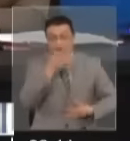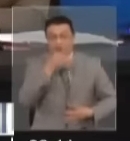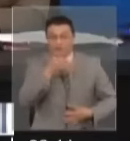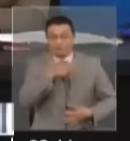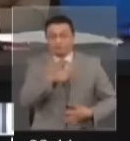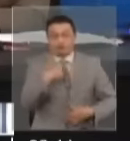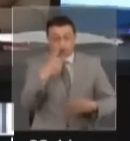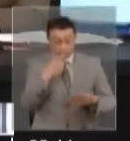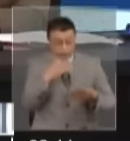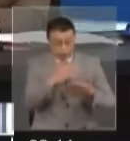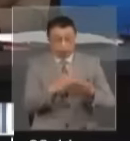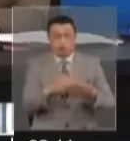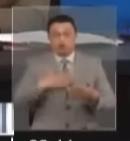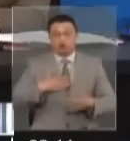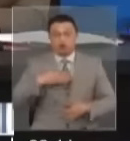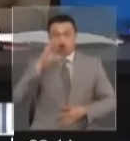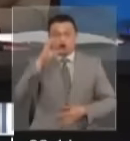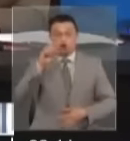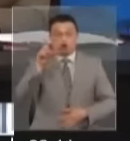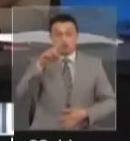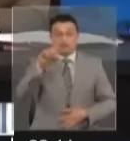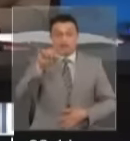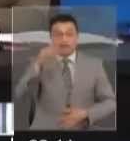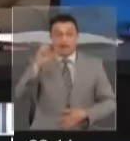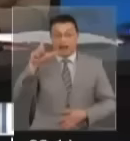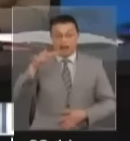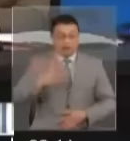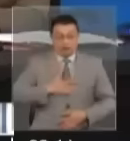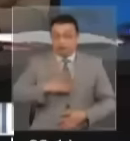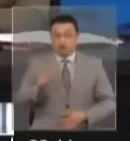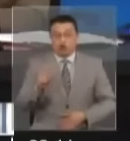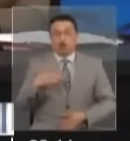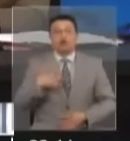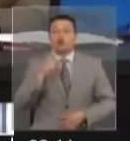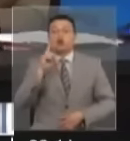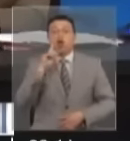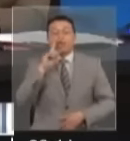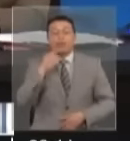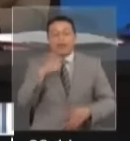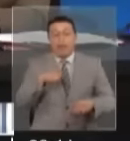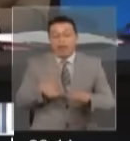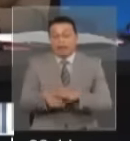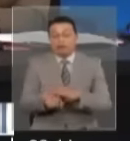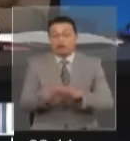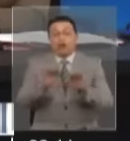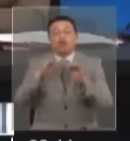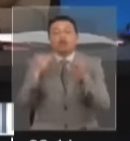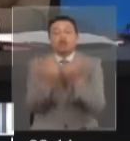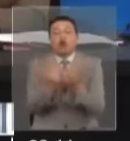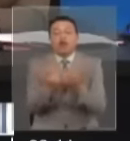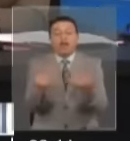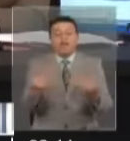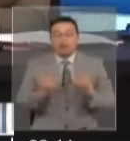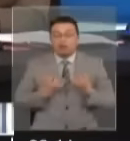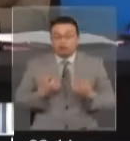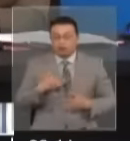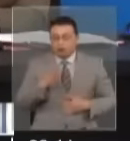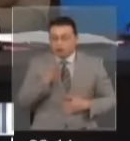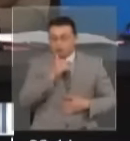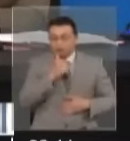que yo conozco, porque yo no soy concejala de la comuna, por lo tanto tampoco tengo acceso a toda la información que no